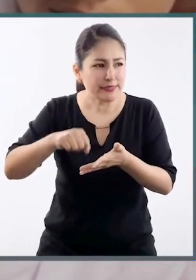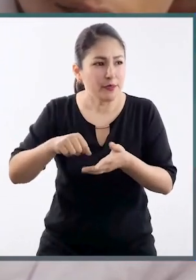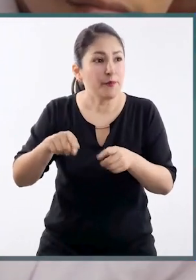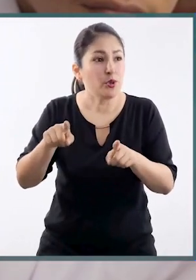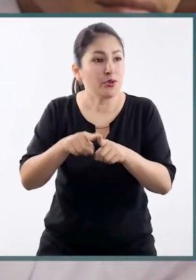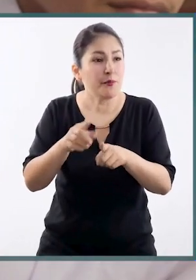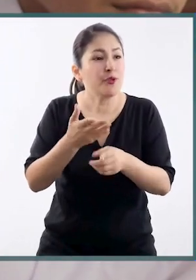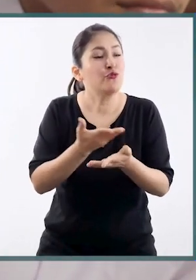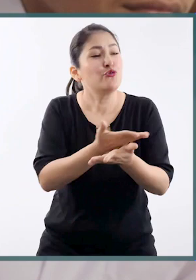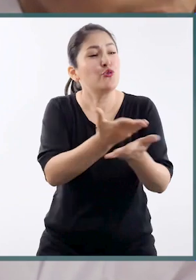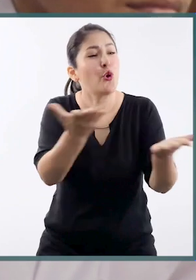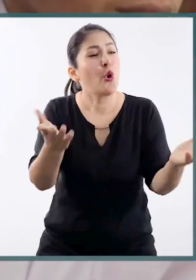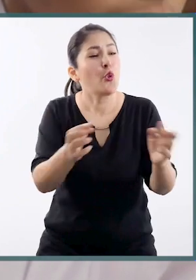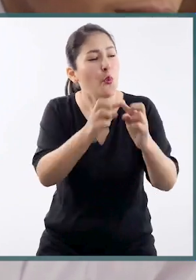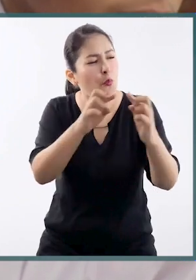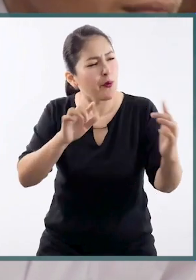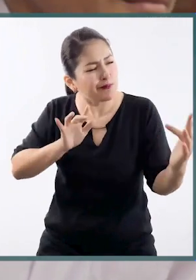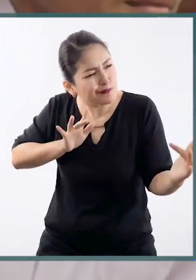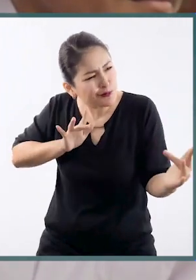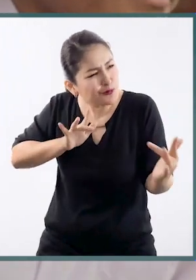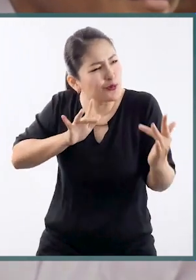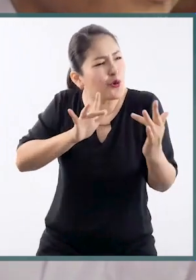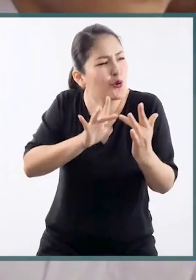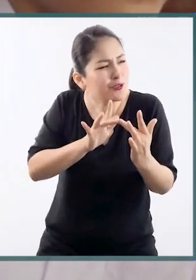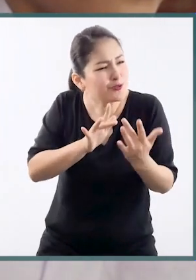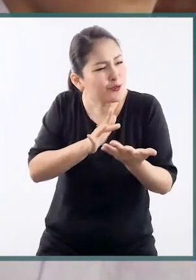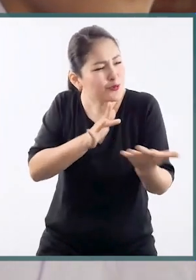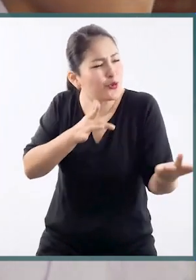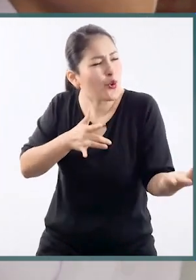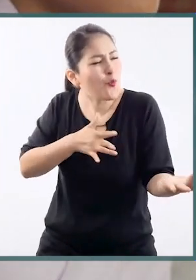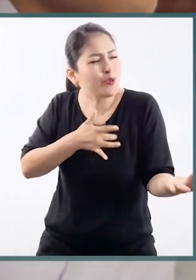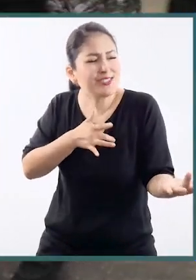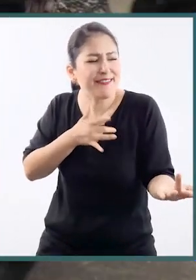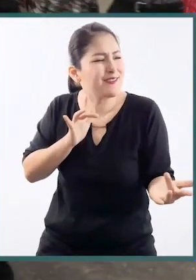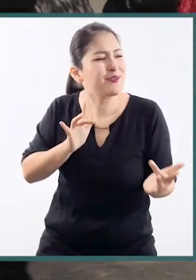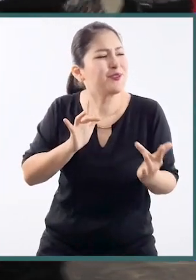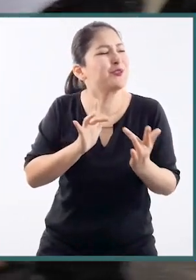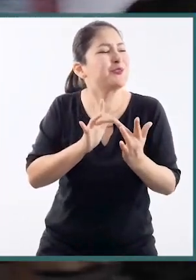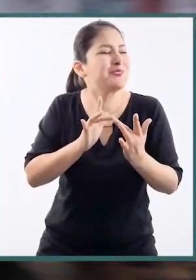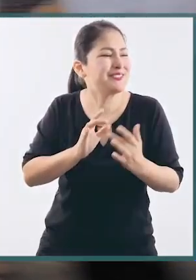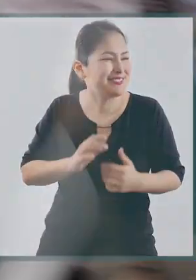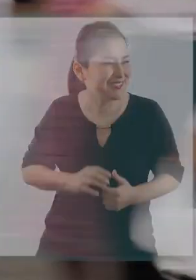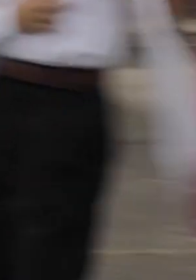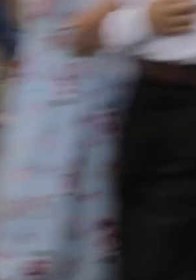es una conexión con la gente del pueblo, con el sentimiento que tenemos.